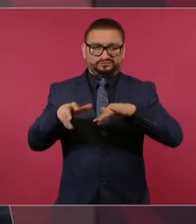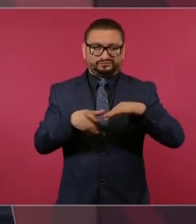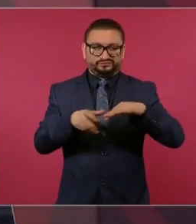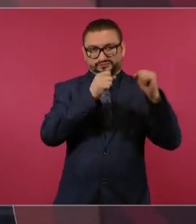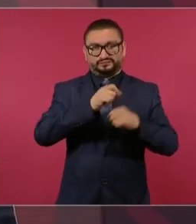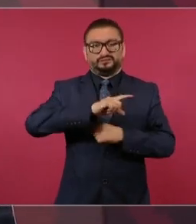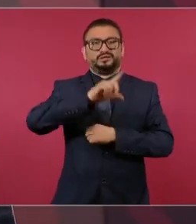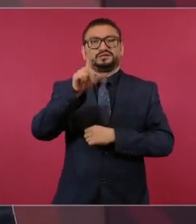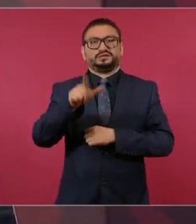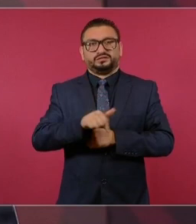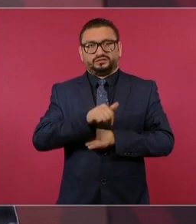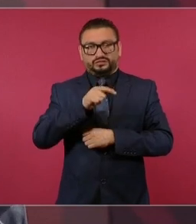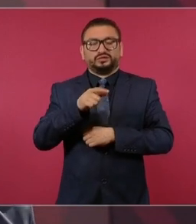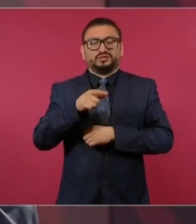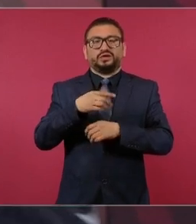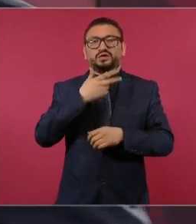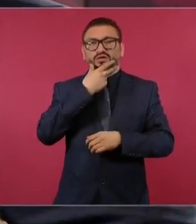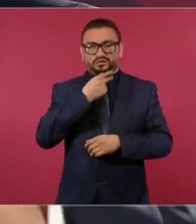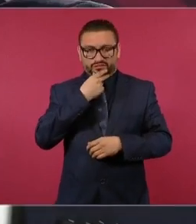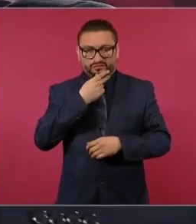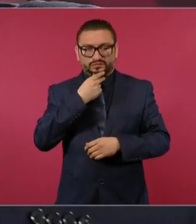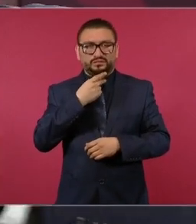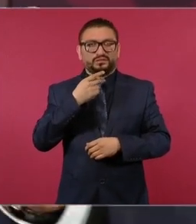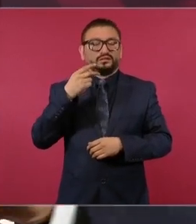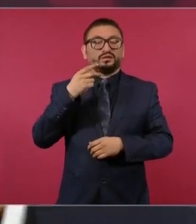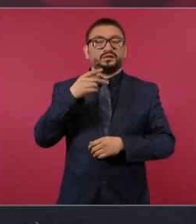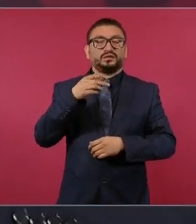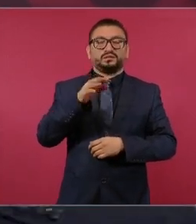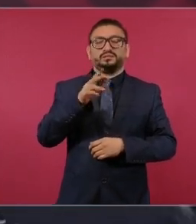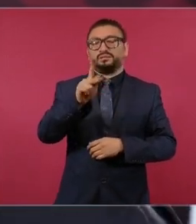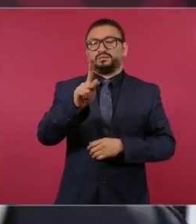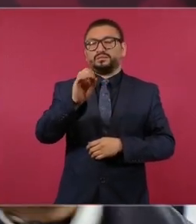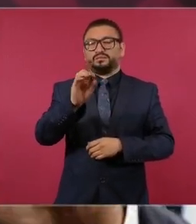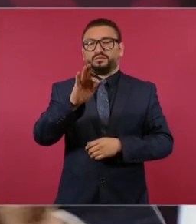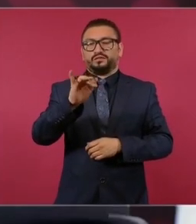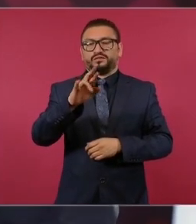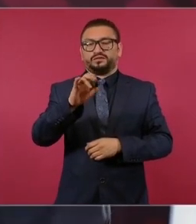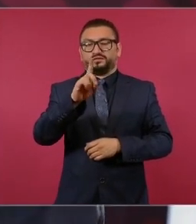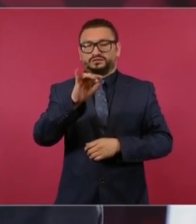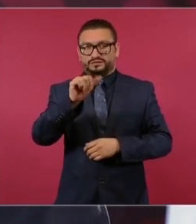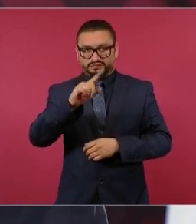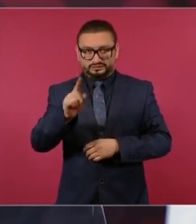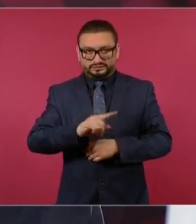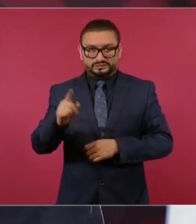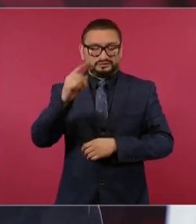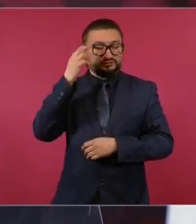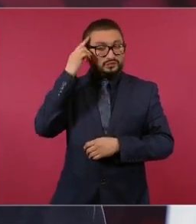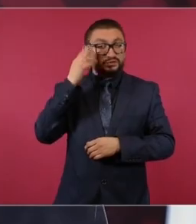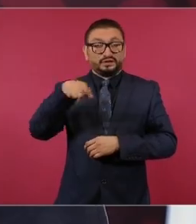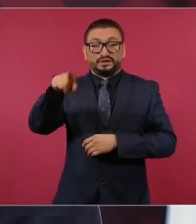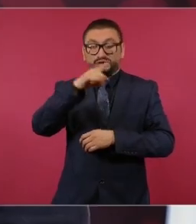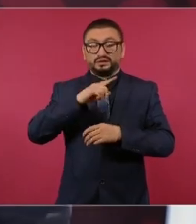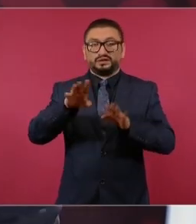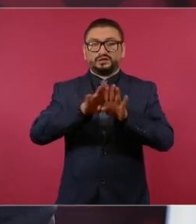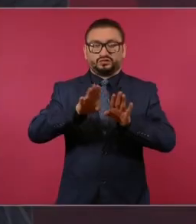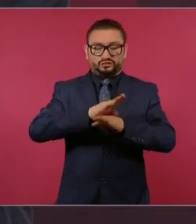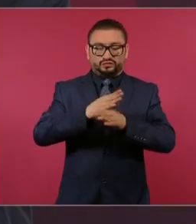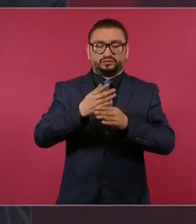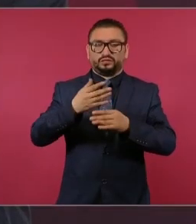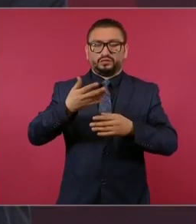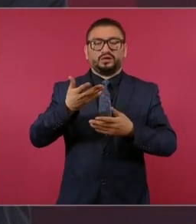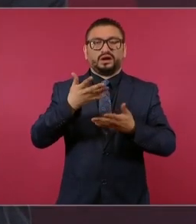Luego, con Porfirio Díaz, que llevó a cabo una política de diversidad en lo económico, en lo